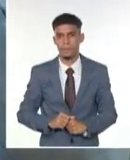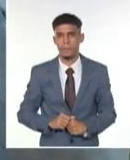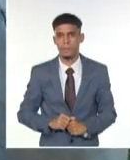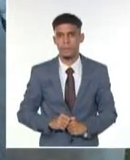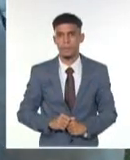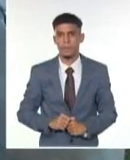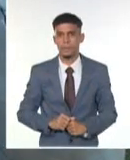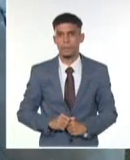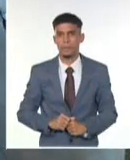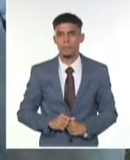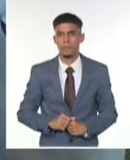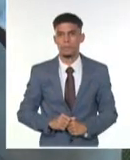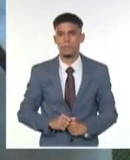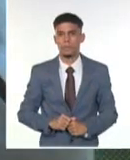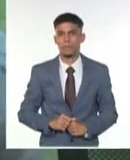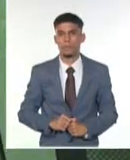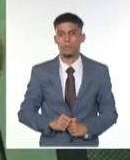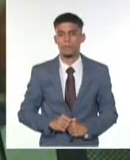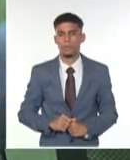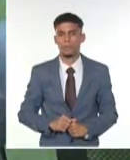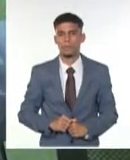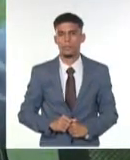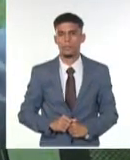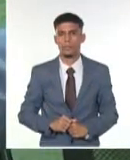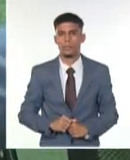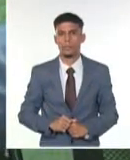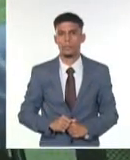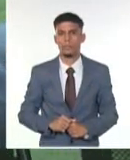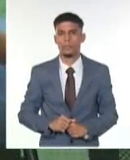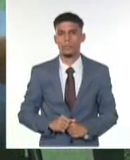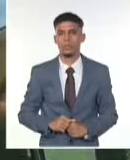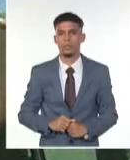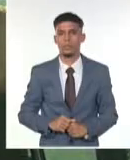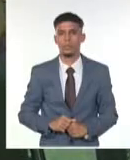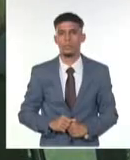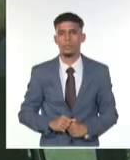26, Alexeis González y Dayana Marrero para el Canal Cubano de Noticias.